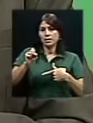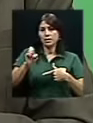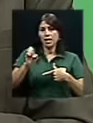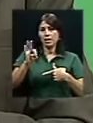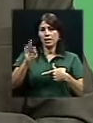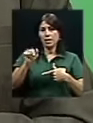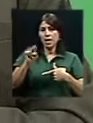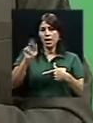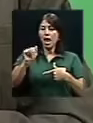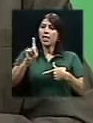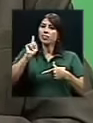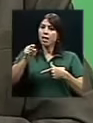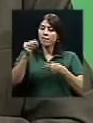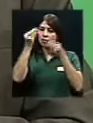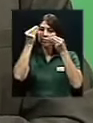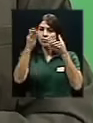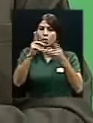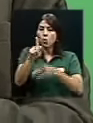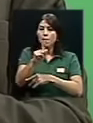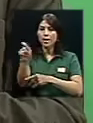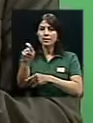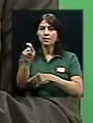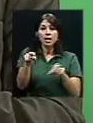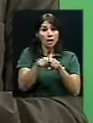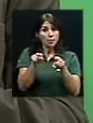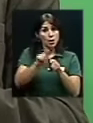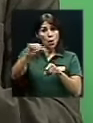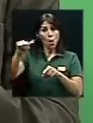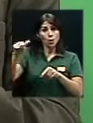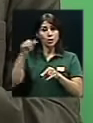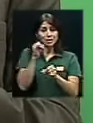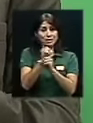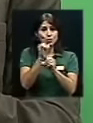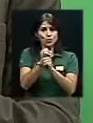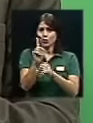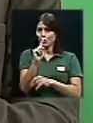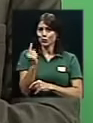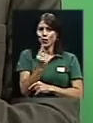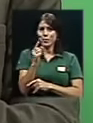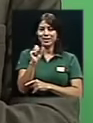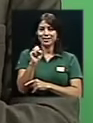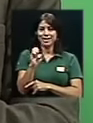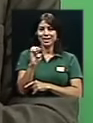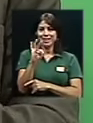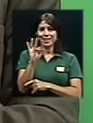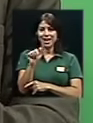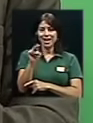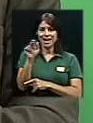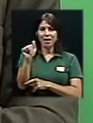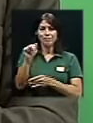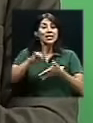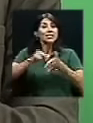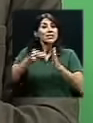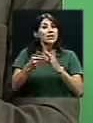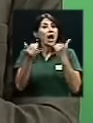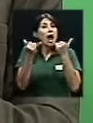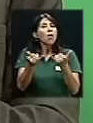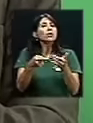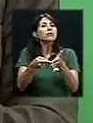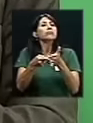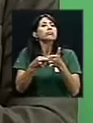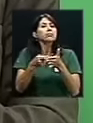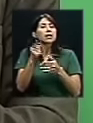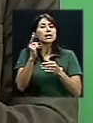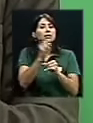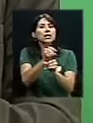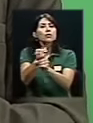informes en un mes, y a otras instituciones, o sea, no solo a CETENA. O sea, aquí prácticamente se le está poniendo la guillotina a las instituciones y les